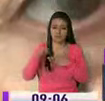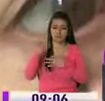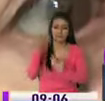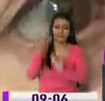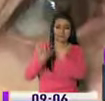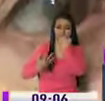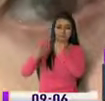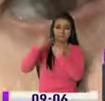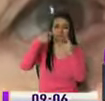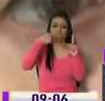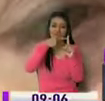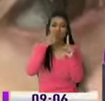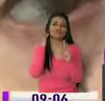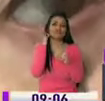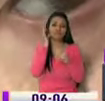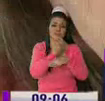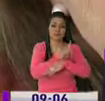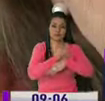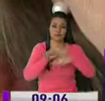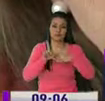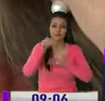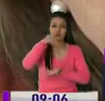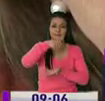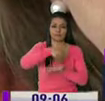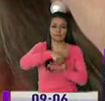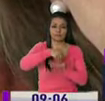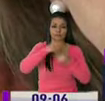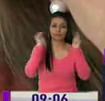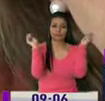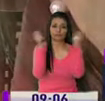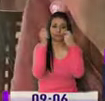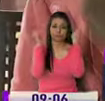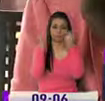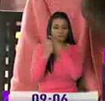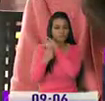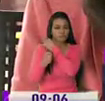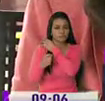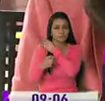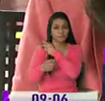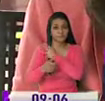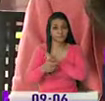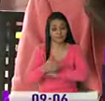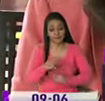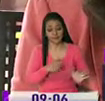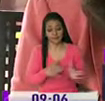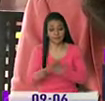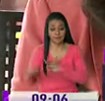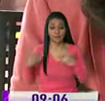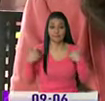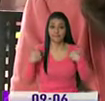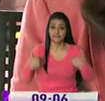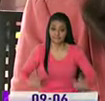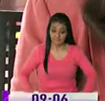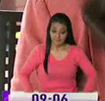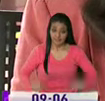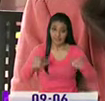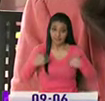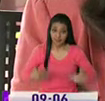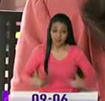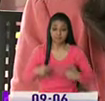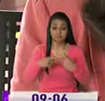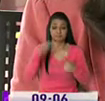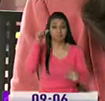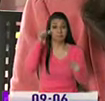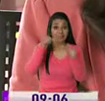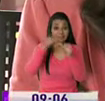Cecilia Ordóñez, directora del Centro Alzheimer Fundación TASE. Terapias que nosotros, que son físicas, que son mentales y que